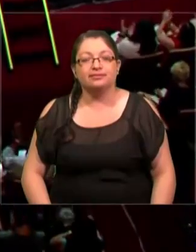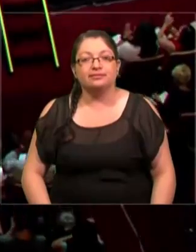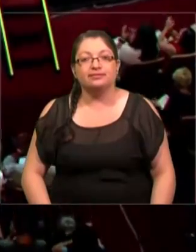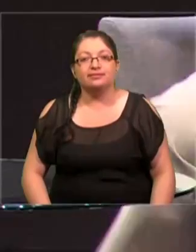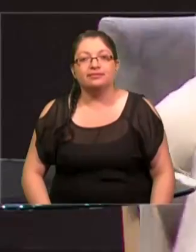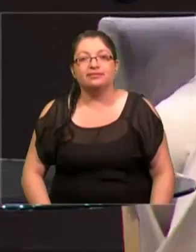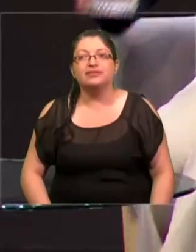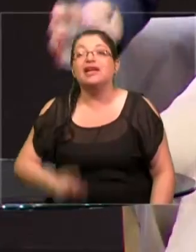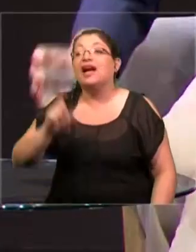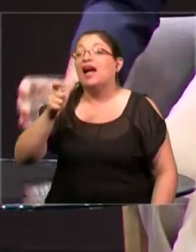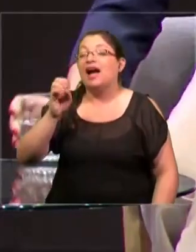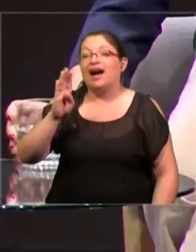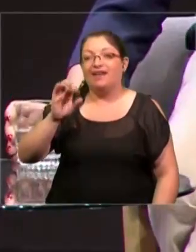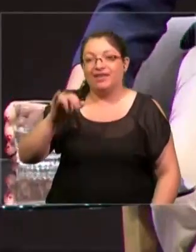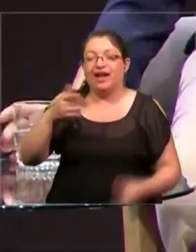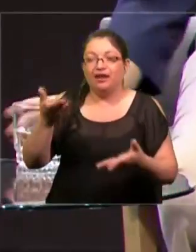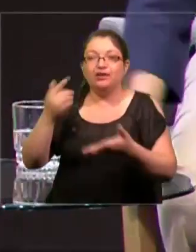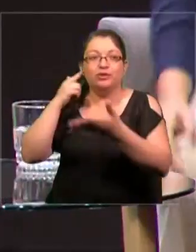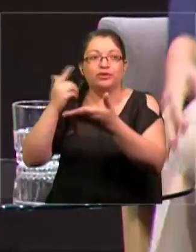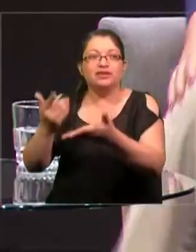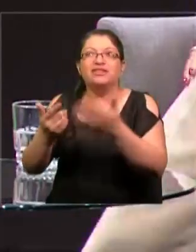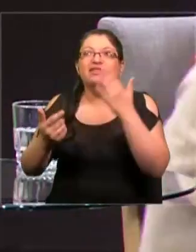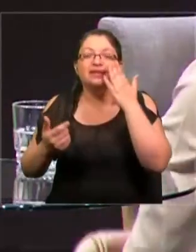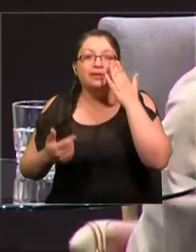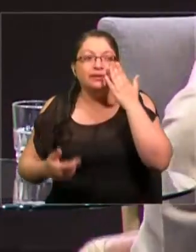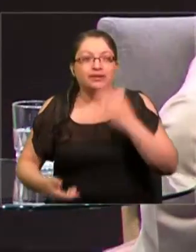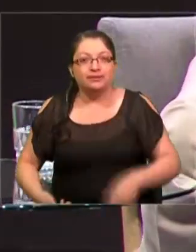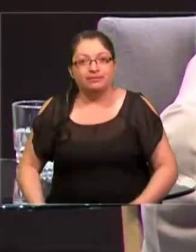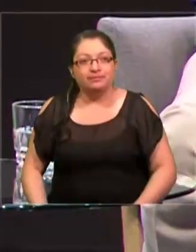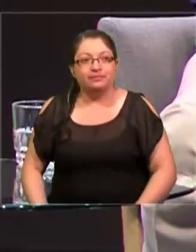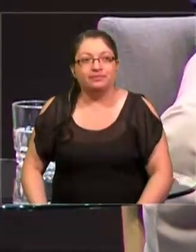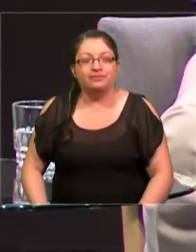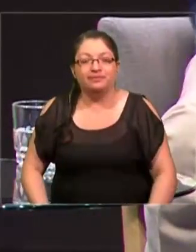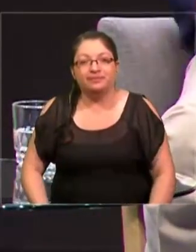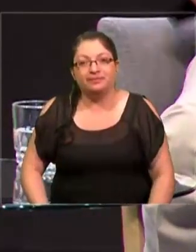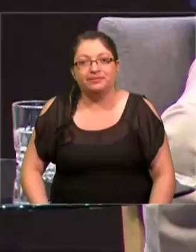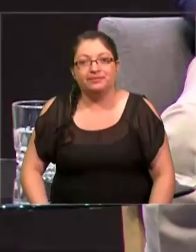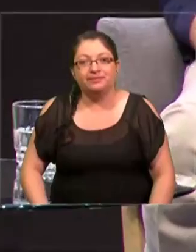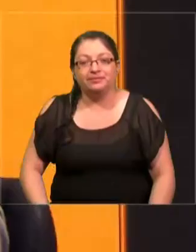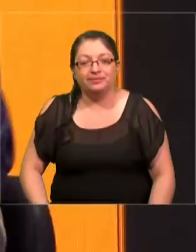Gabriel Salazar, lo escuchamos. ¿Yo? Sí, por favor.